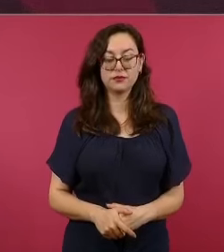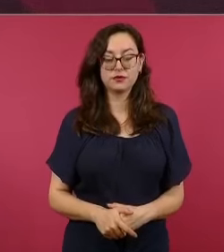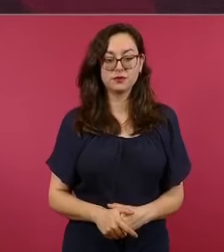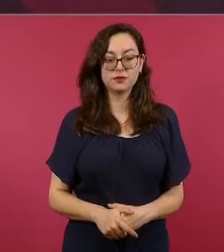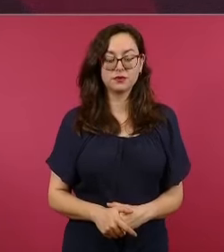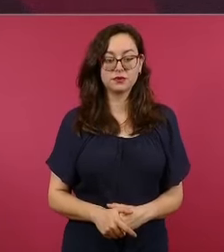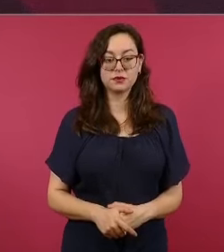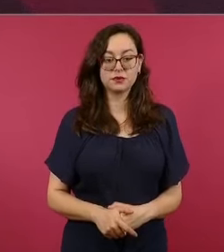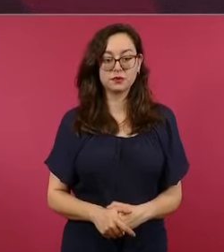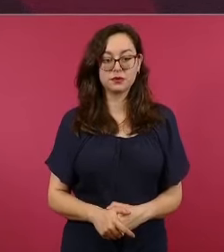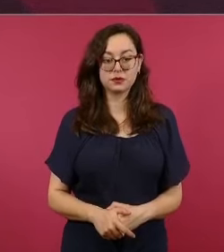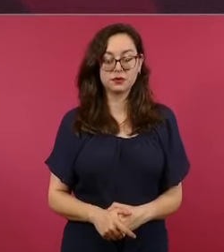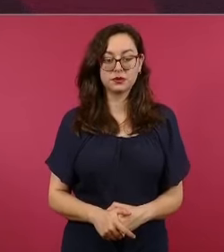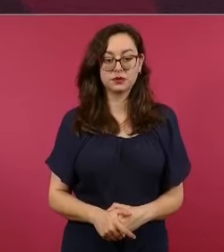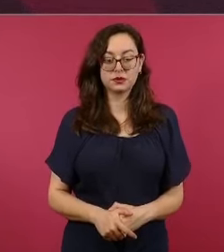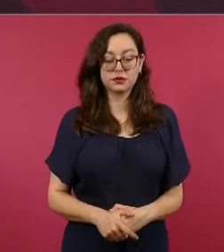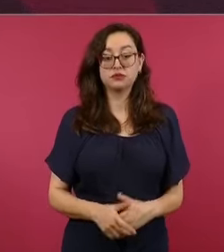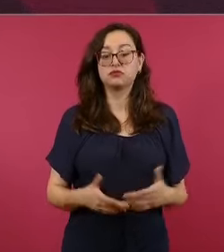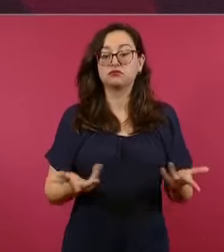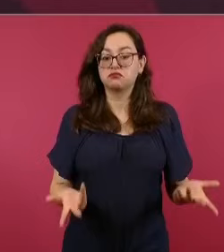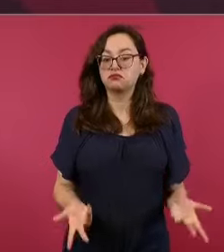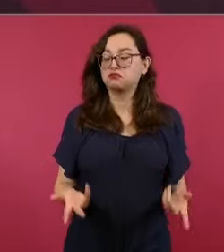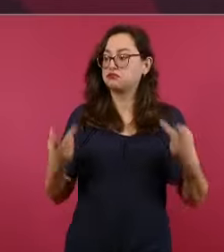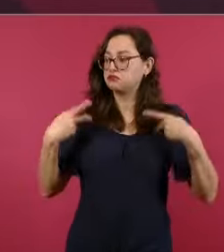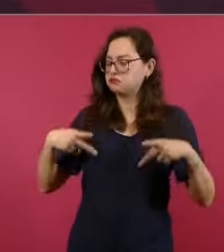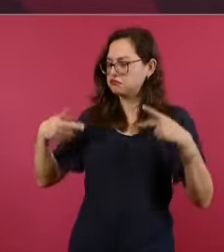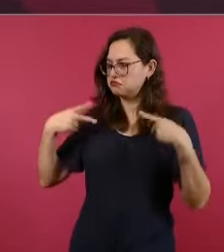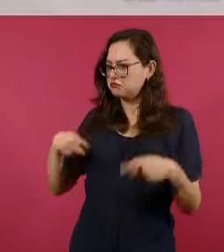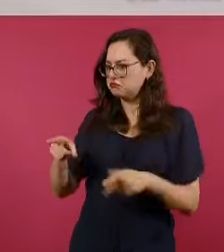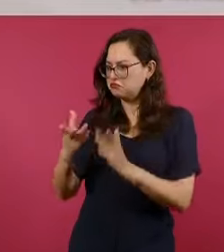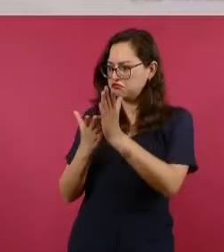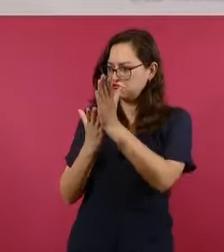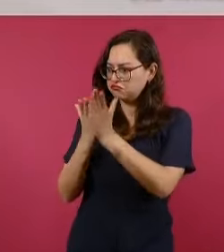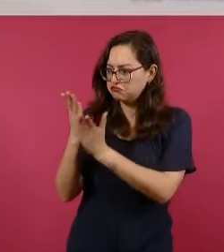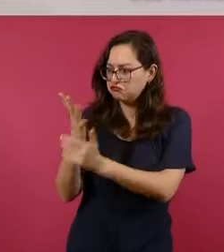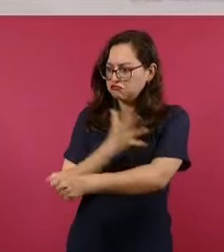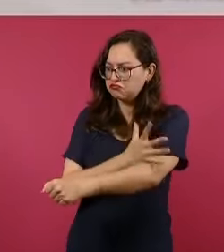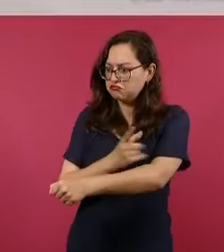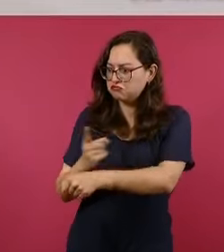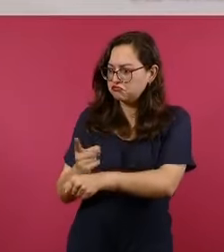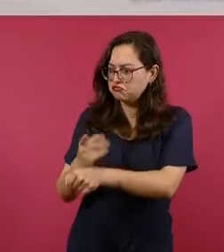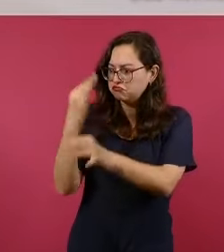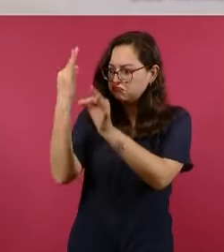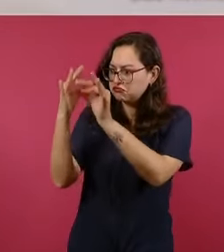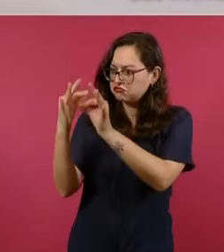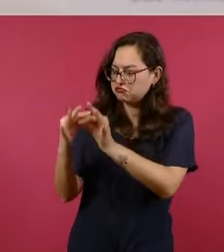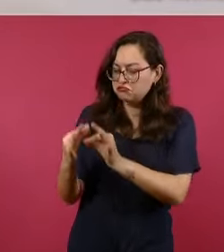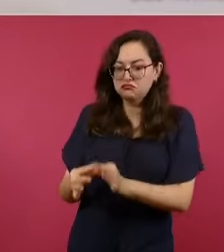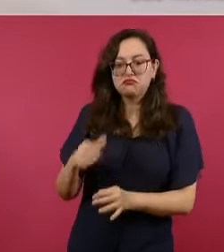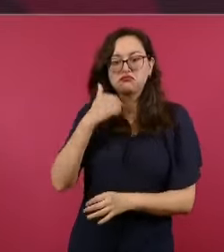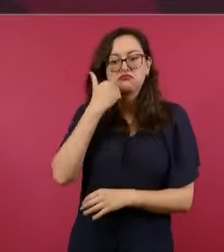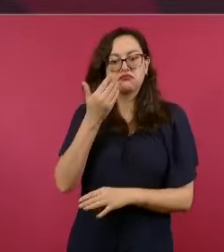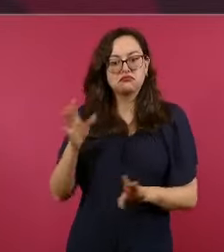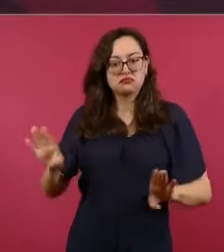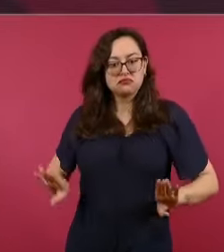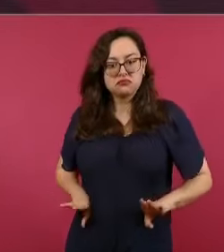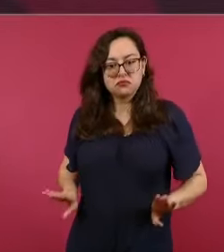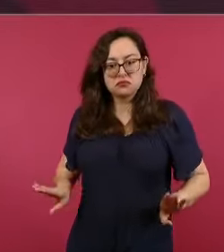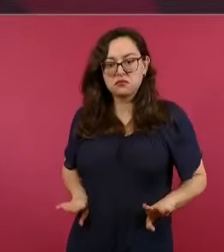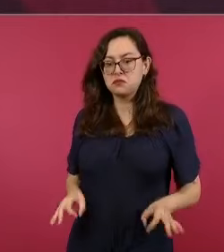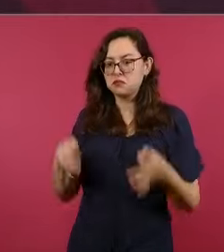pues actar con rectitud con integridad con honestidad